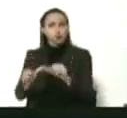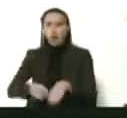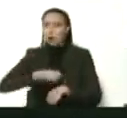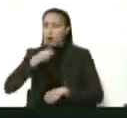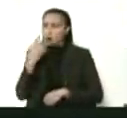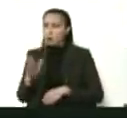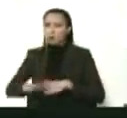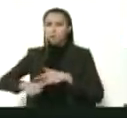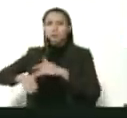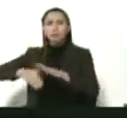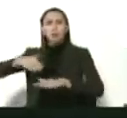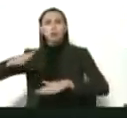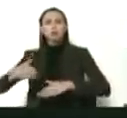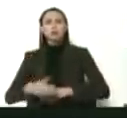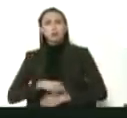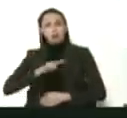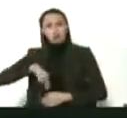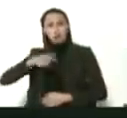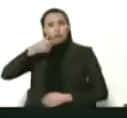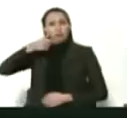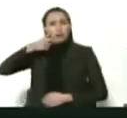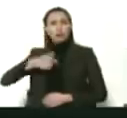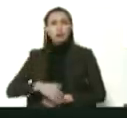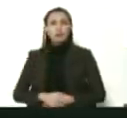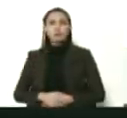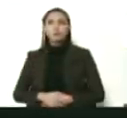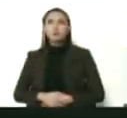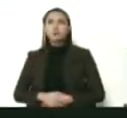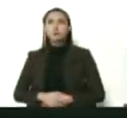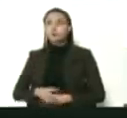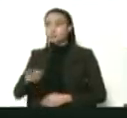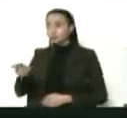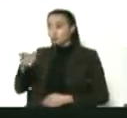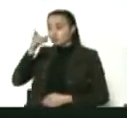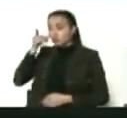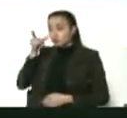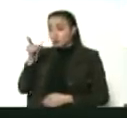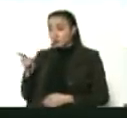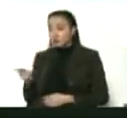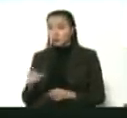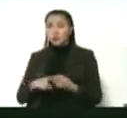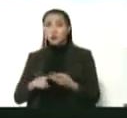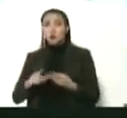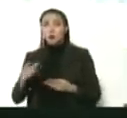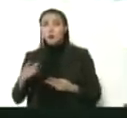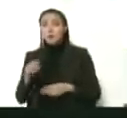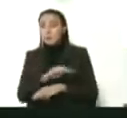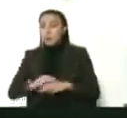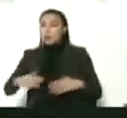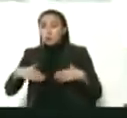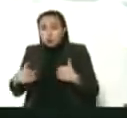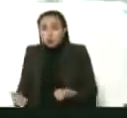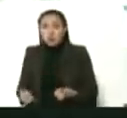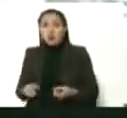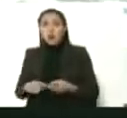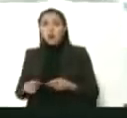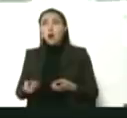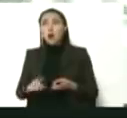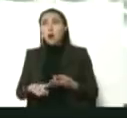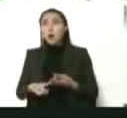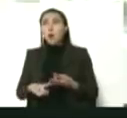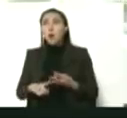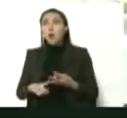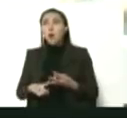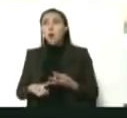paso y debemos nosotros vigilar, señora vicepresidenta, señor ministro de Salud, compañero almirante en